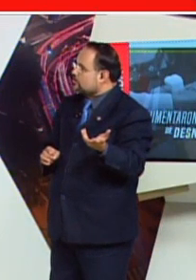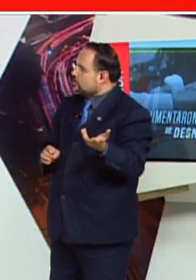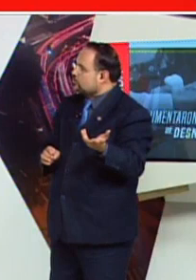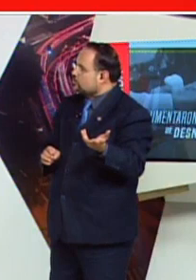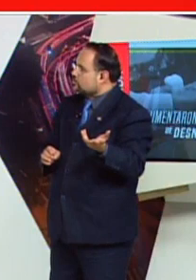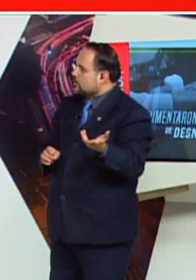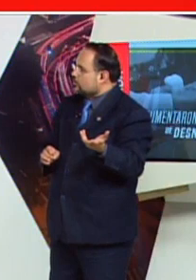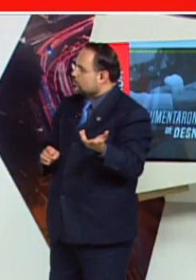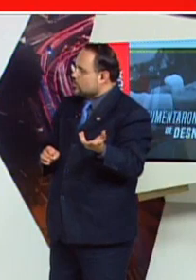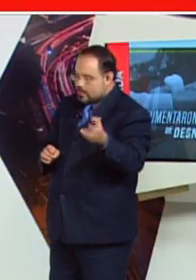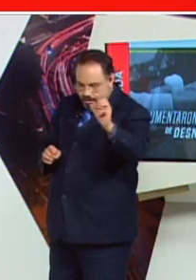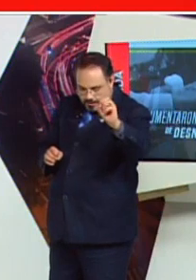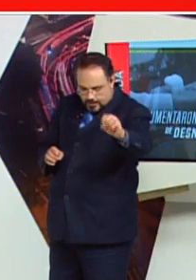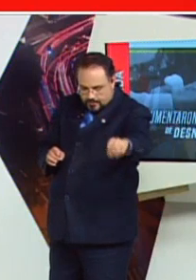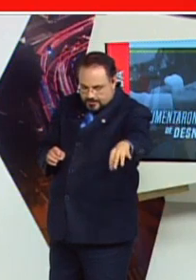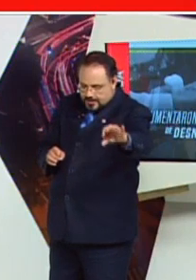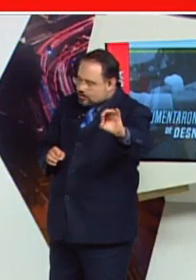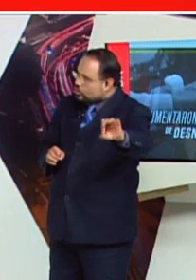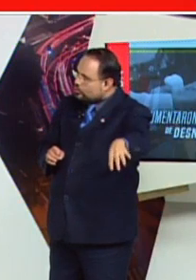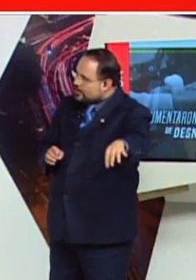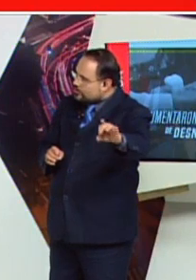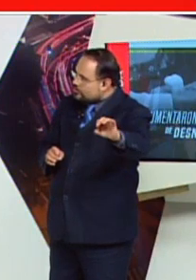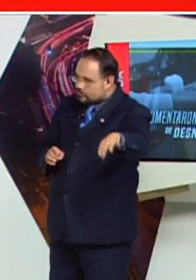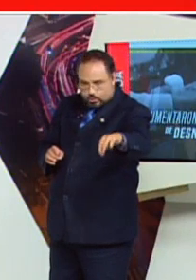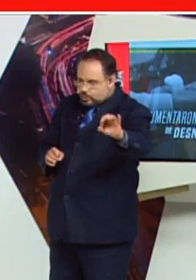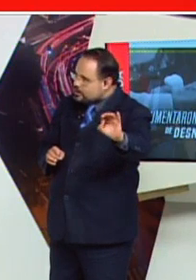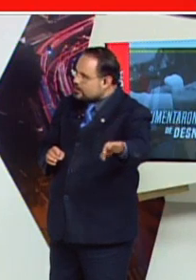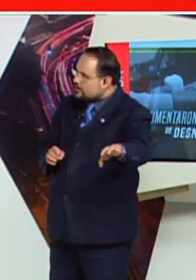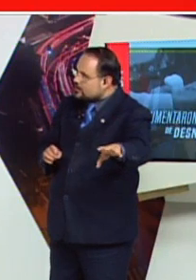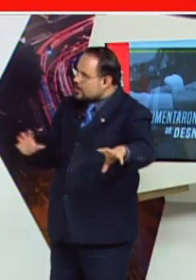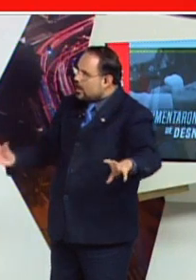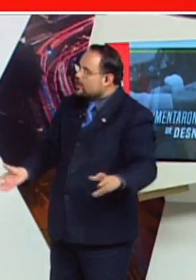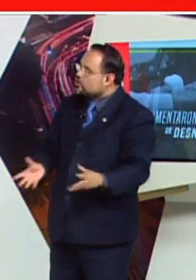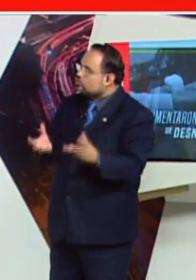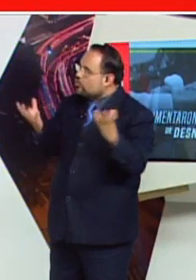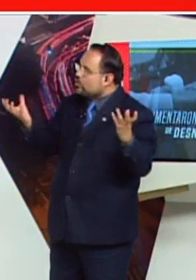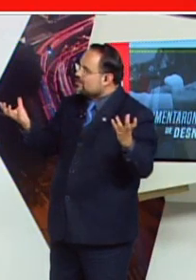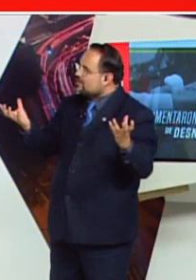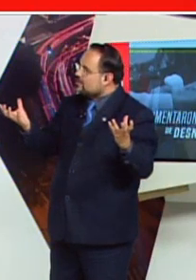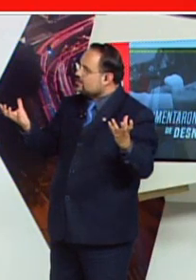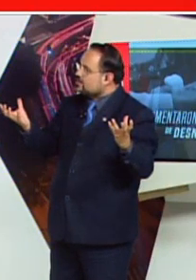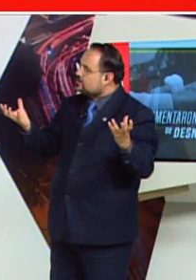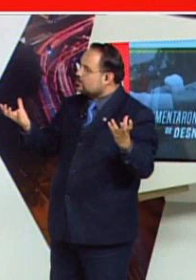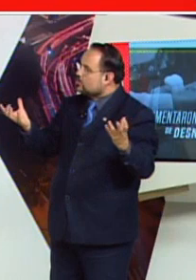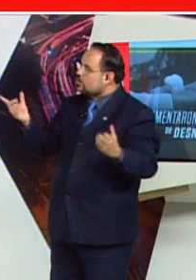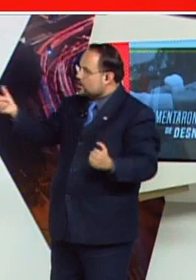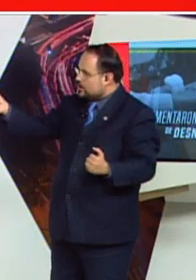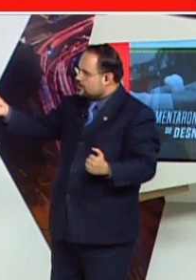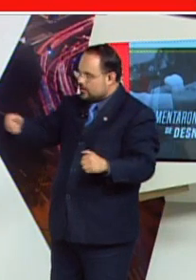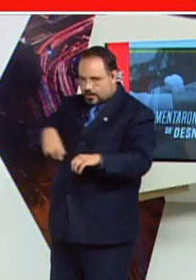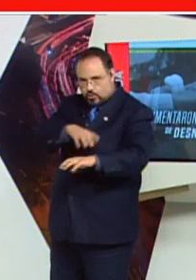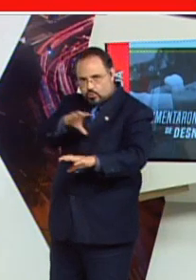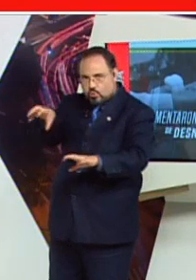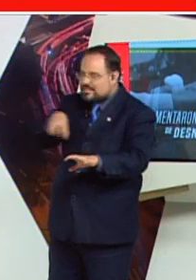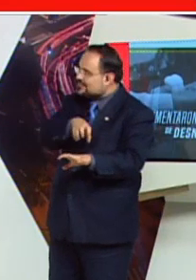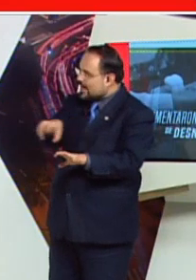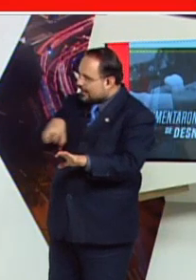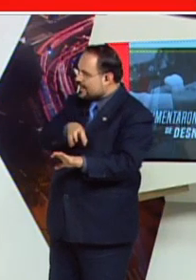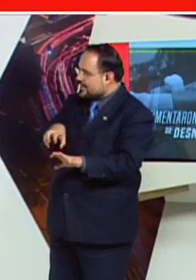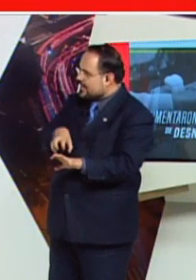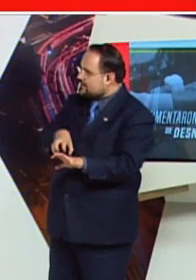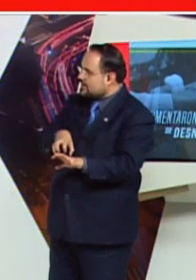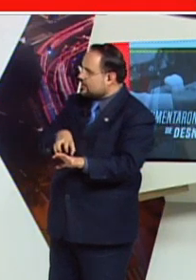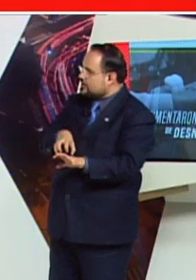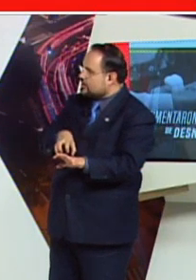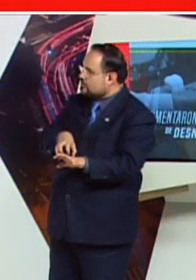del 80 por ciento de su territorio y a través del goteo gotitas han hecho florecer ese desierto quiere decir que con nuestra